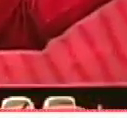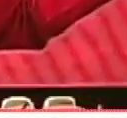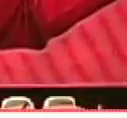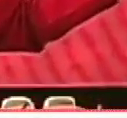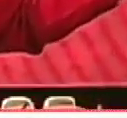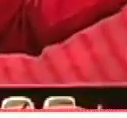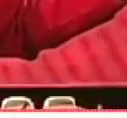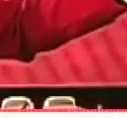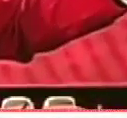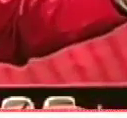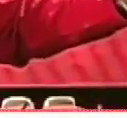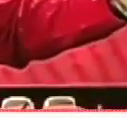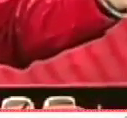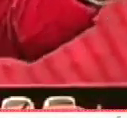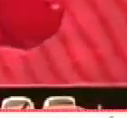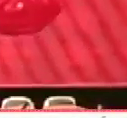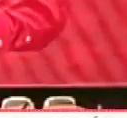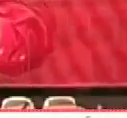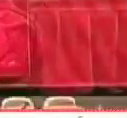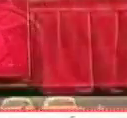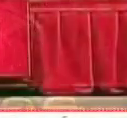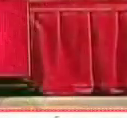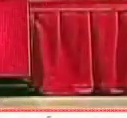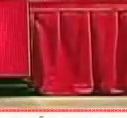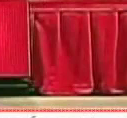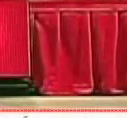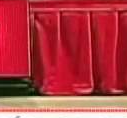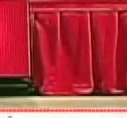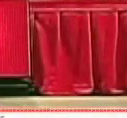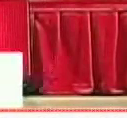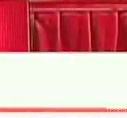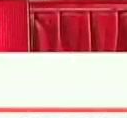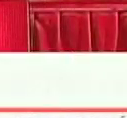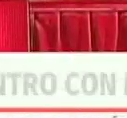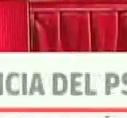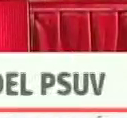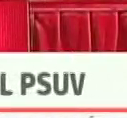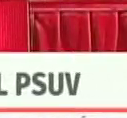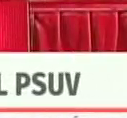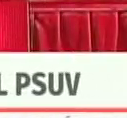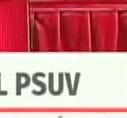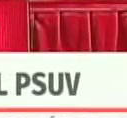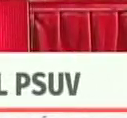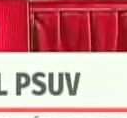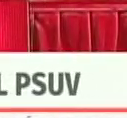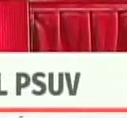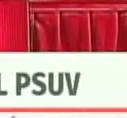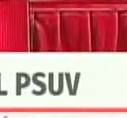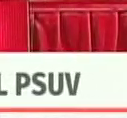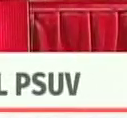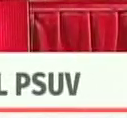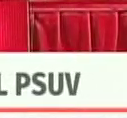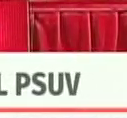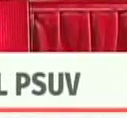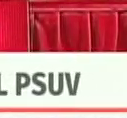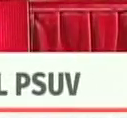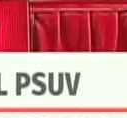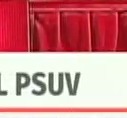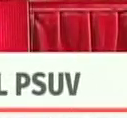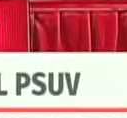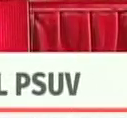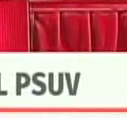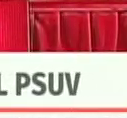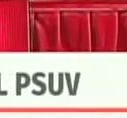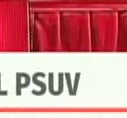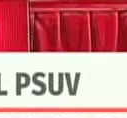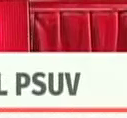en militante de nuestro partido y que un partido tenga 6.500.000 militantes en la